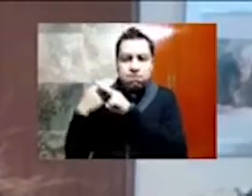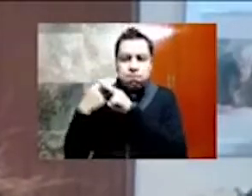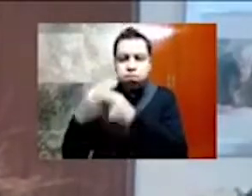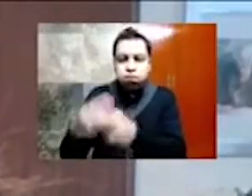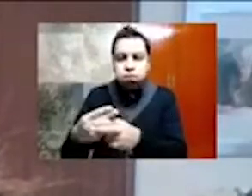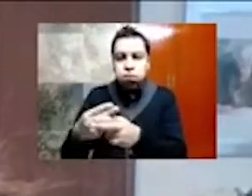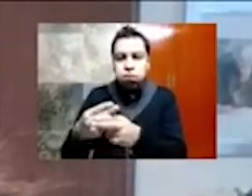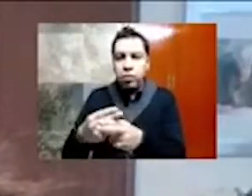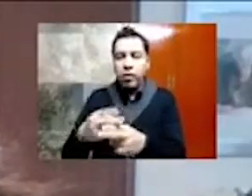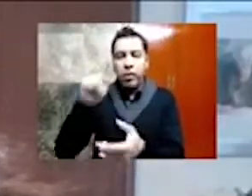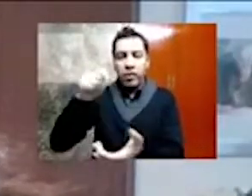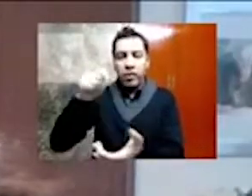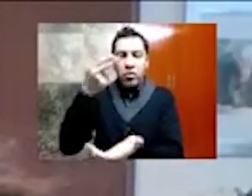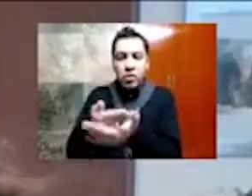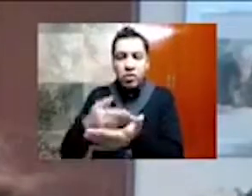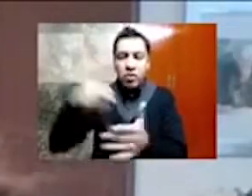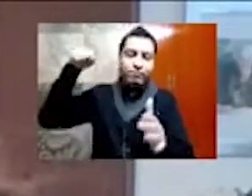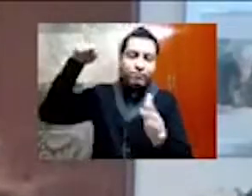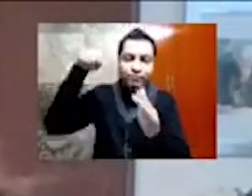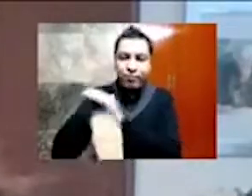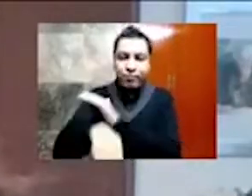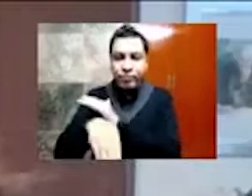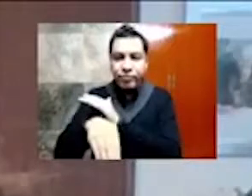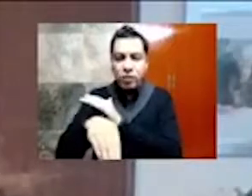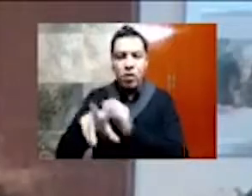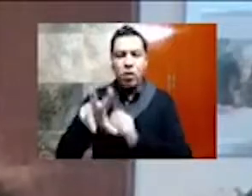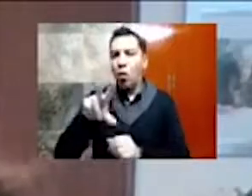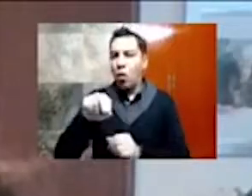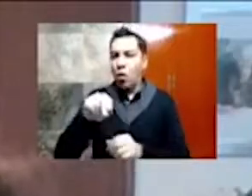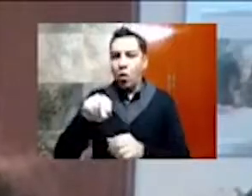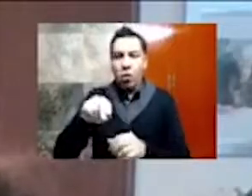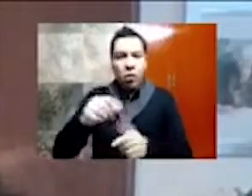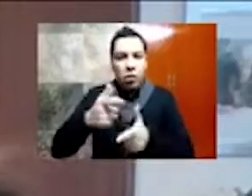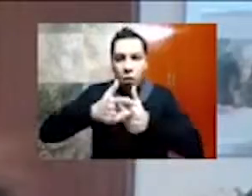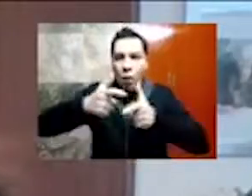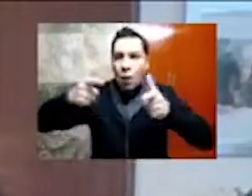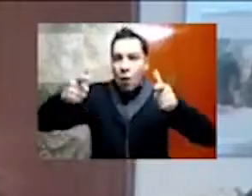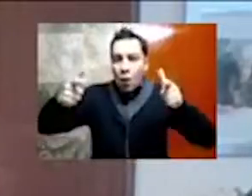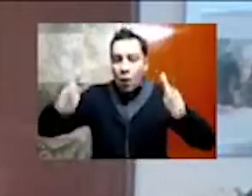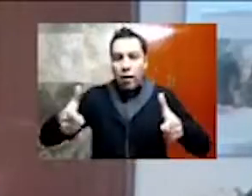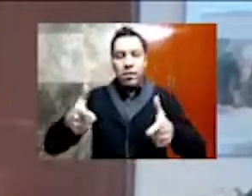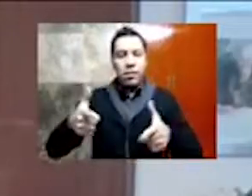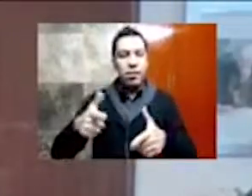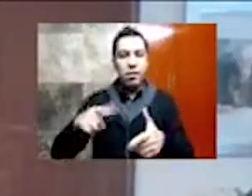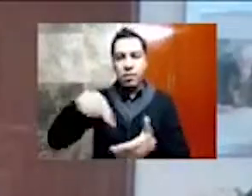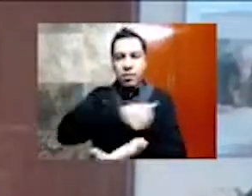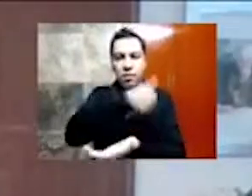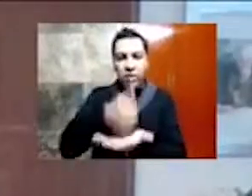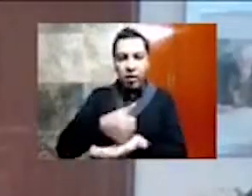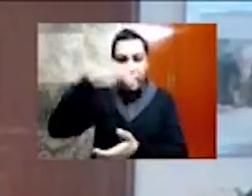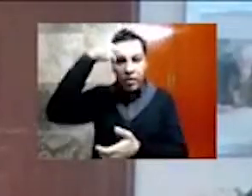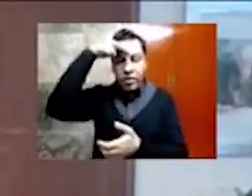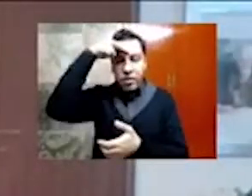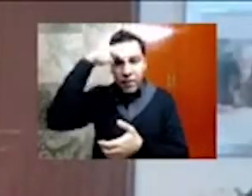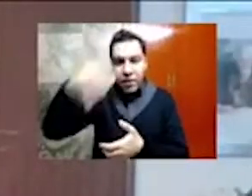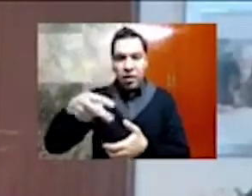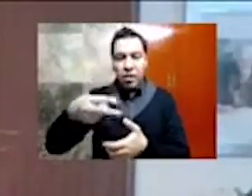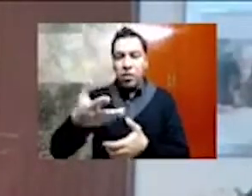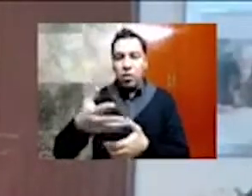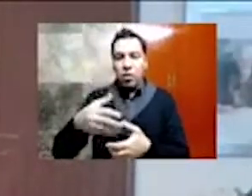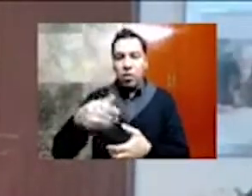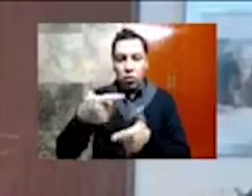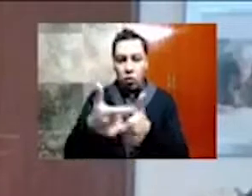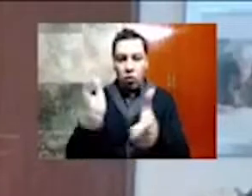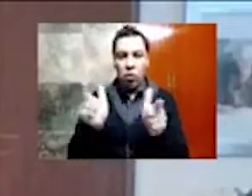ese 13 de agosto de 1521. Queremos hablar de la grandeza de México Tenochtitlán, de ese gran imperio mexica, de cómo